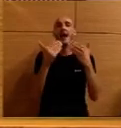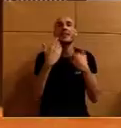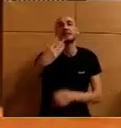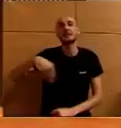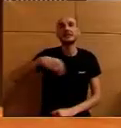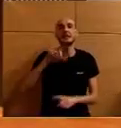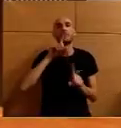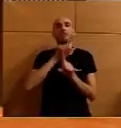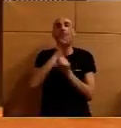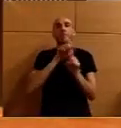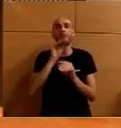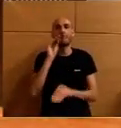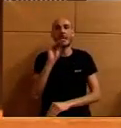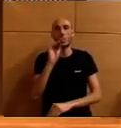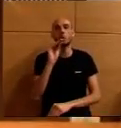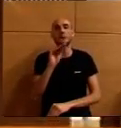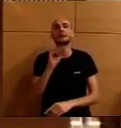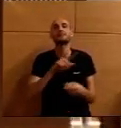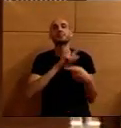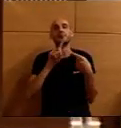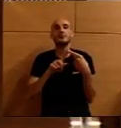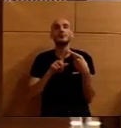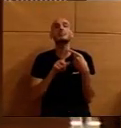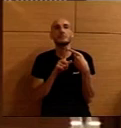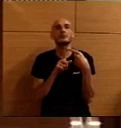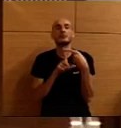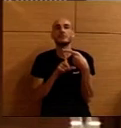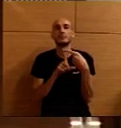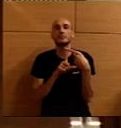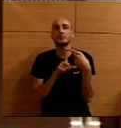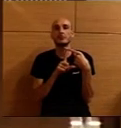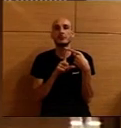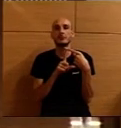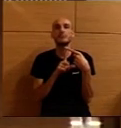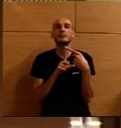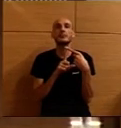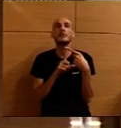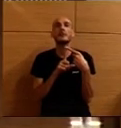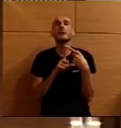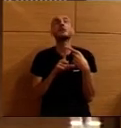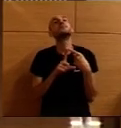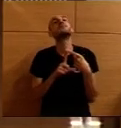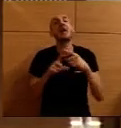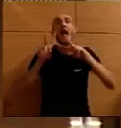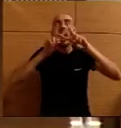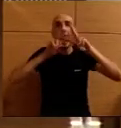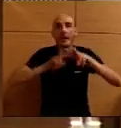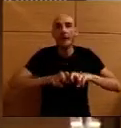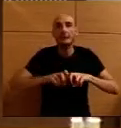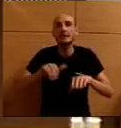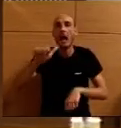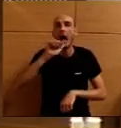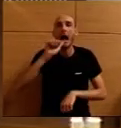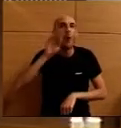Dos preguntes. Una en relació a l'anàlisis de les aguas residuales COVID,